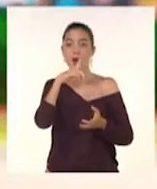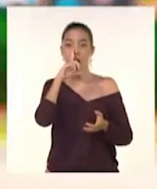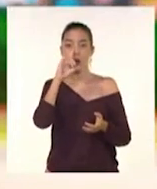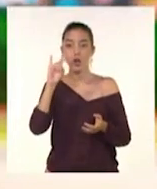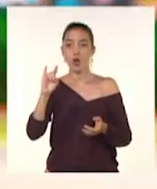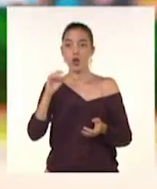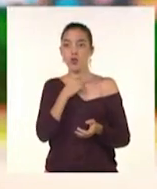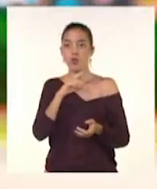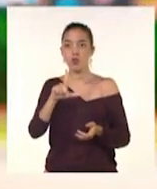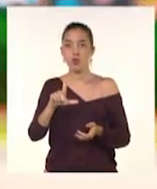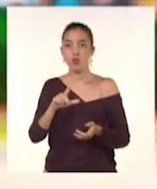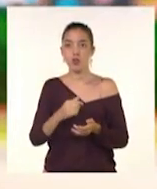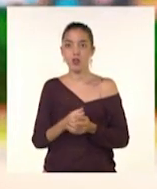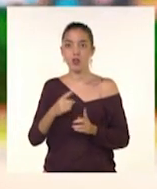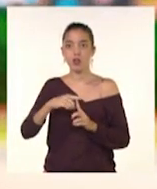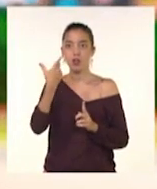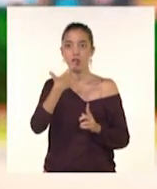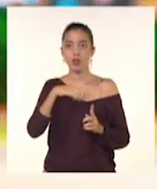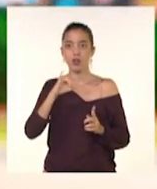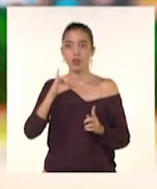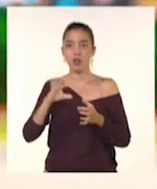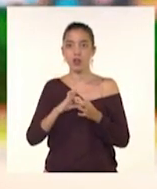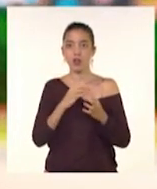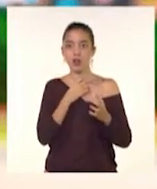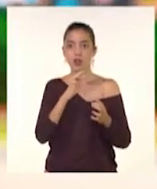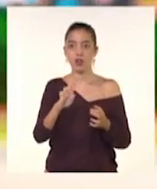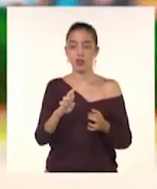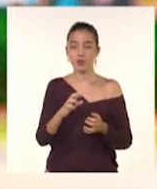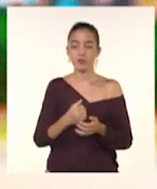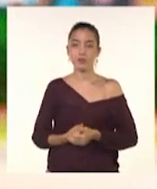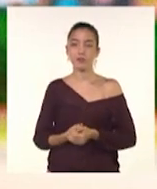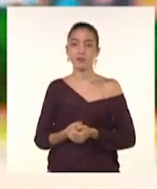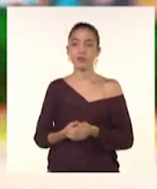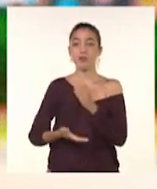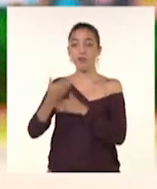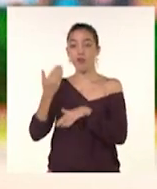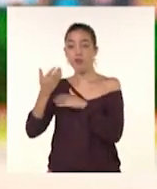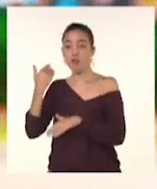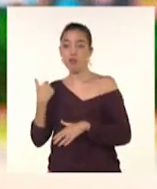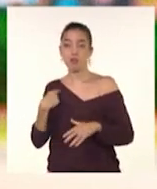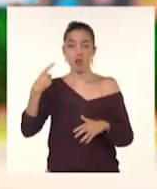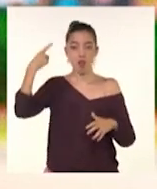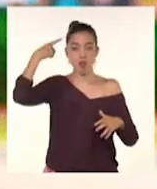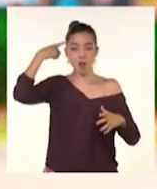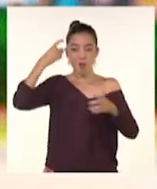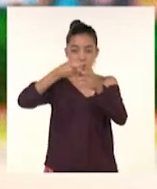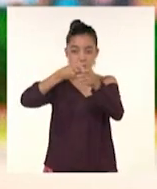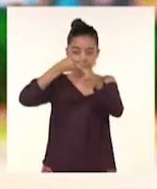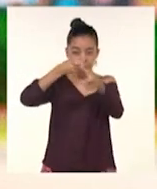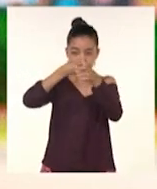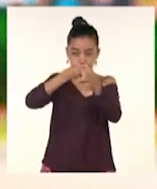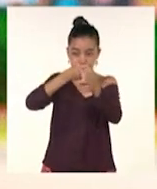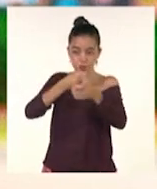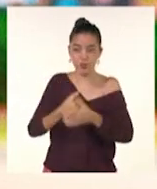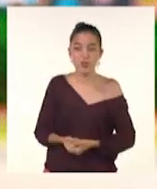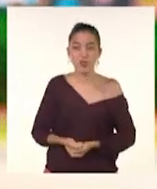El pasado jueves 3 de octubre recibimos la noticia de que había sido gravemente herido por un disparo de bala en la cabeza, lo que provocó serias